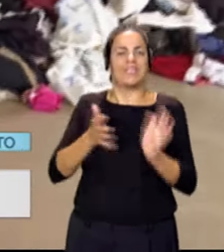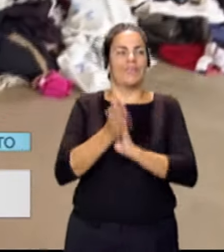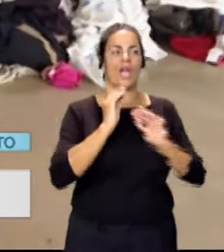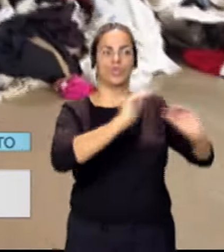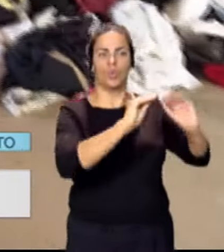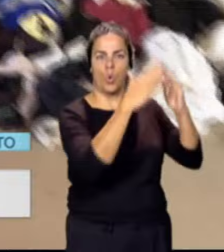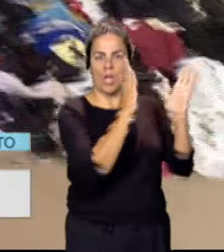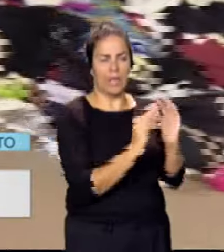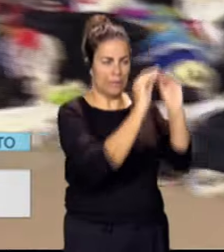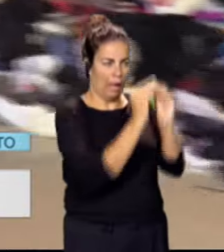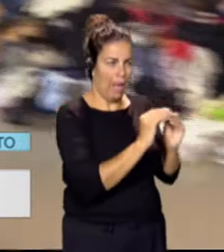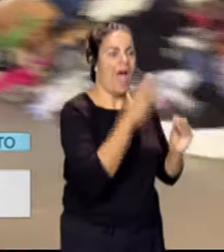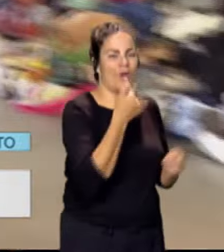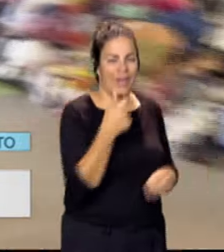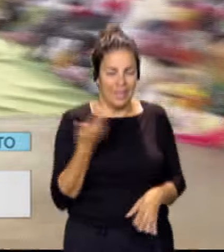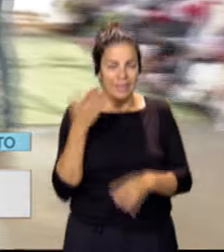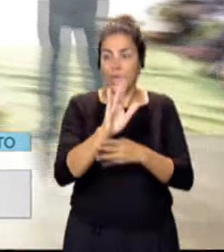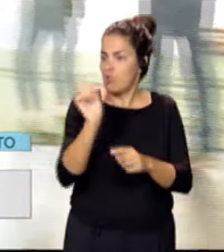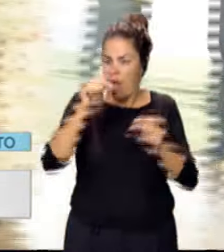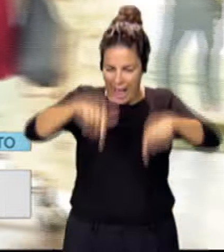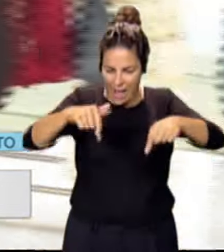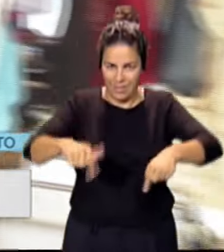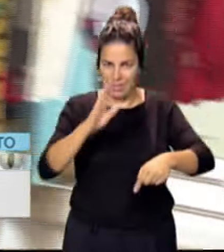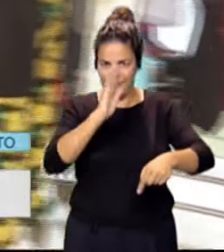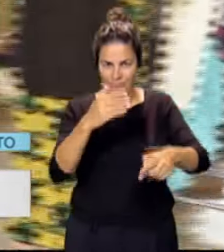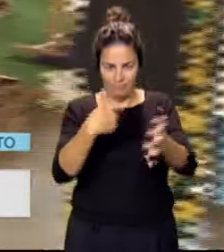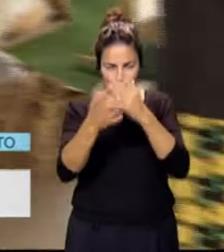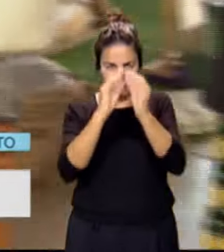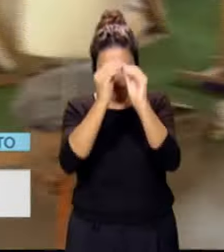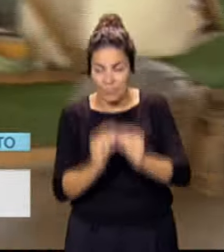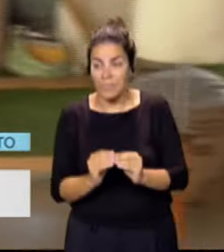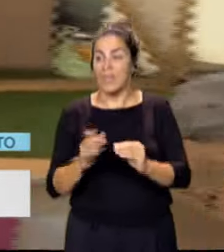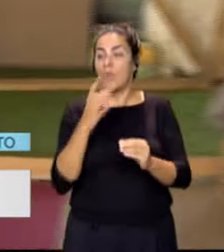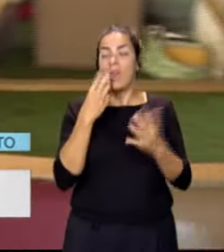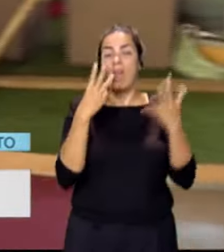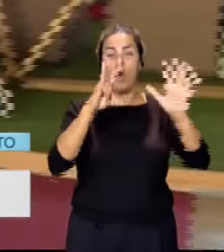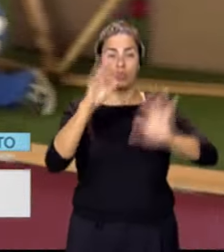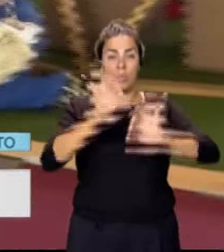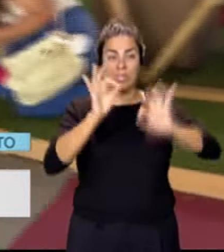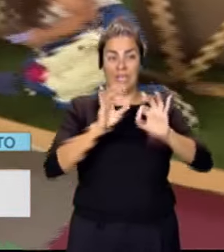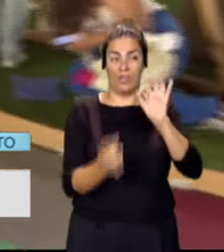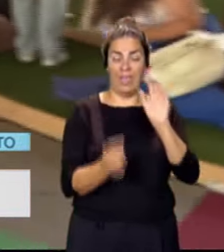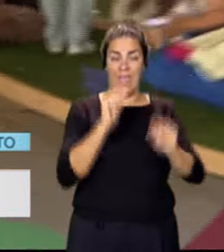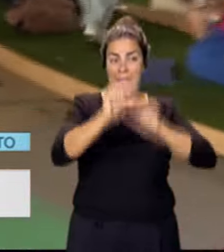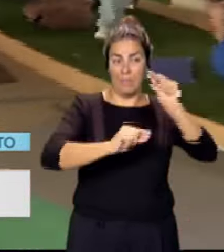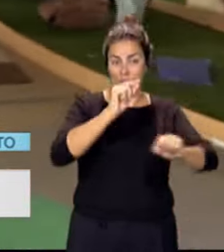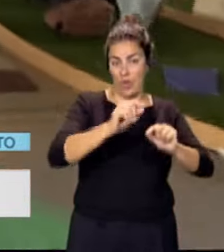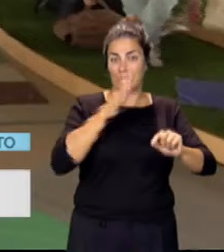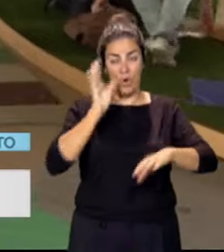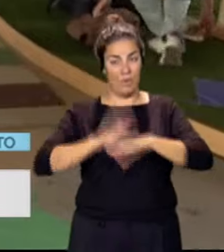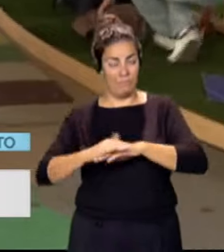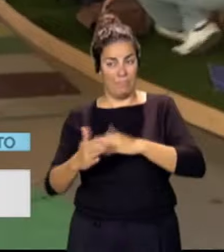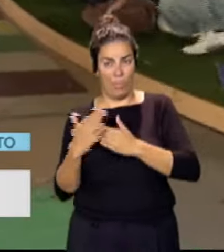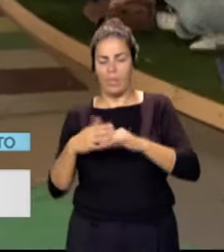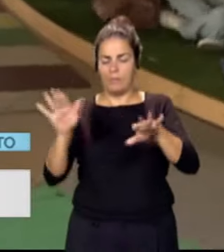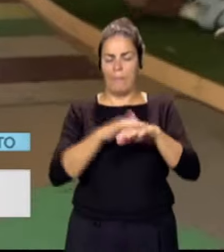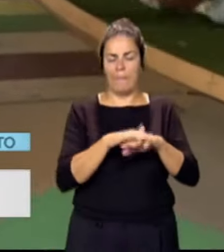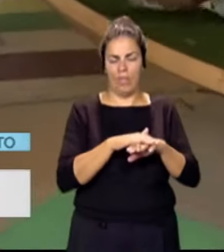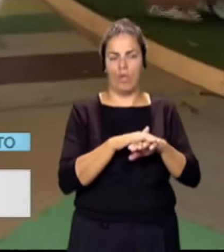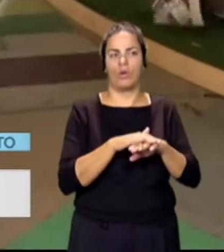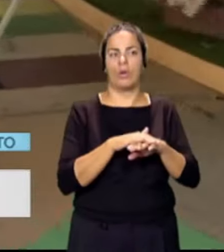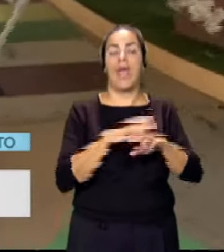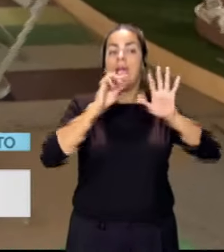no no se están haciendo aquí el 8% de las emisiones que se genera la industria de la moda eh están es Perdón el 8% de los